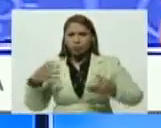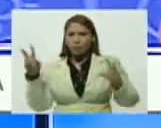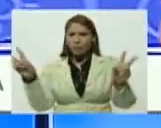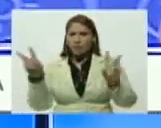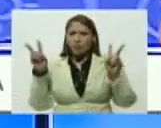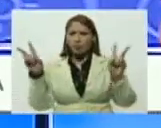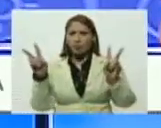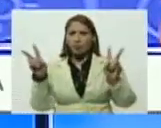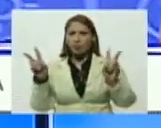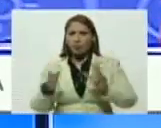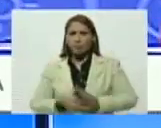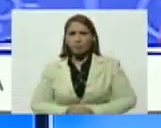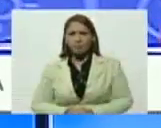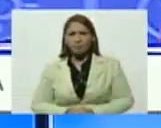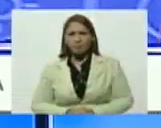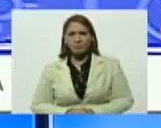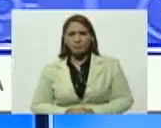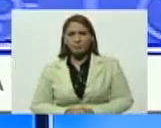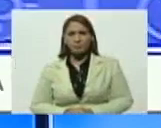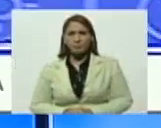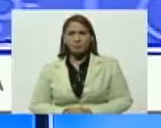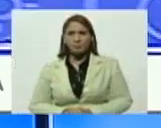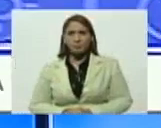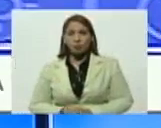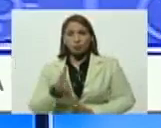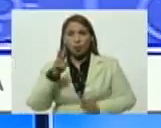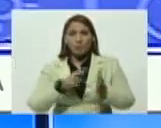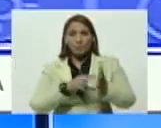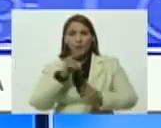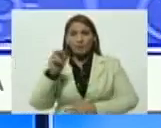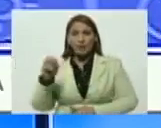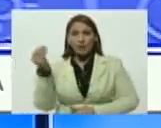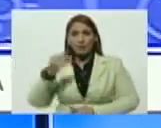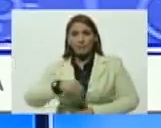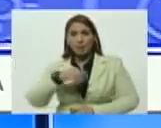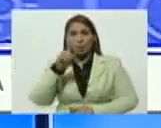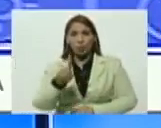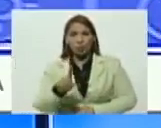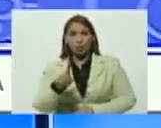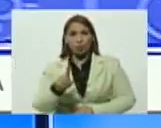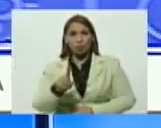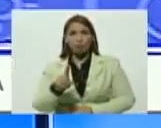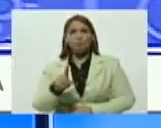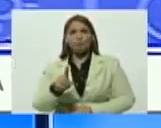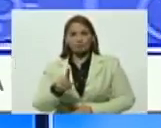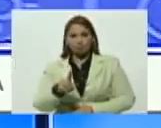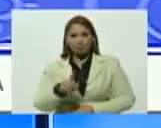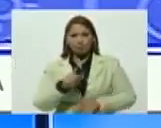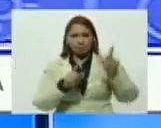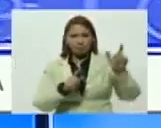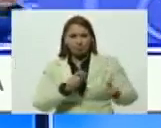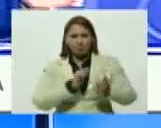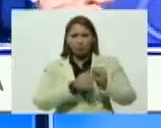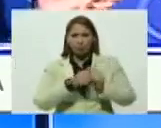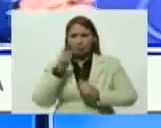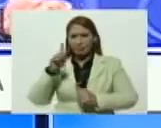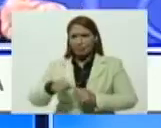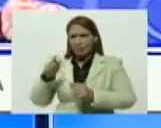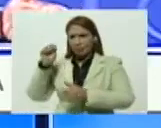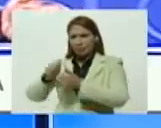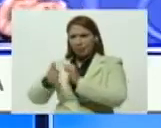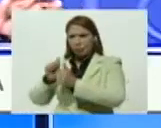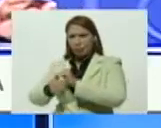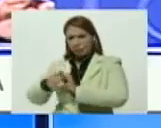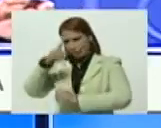Tokio 2020+1. Atletas olímpicos y paralímpicos. Todos los frentes